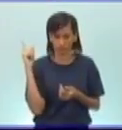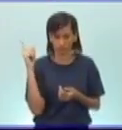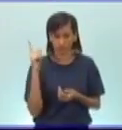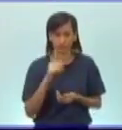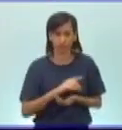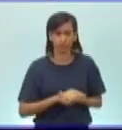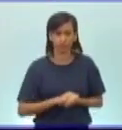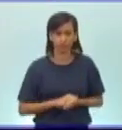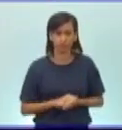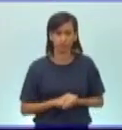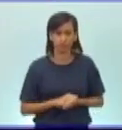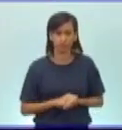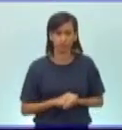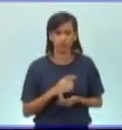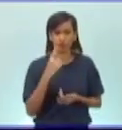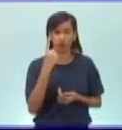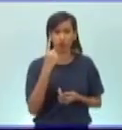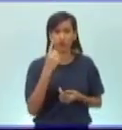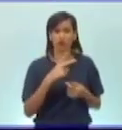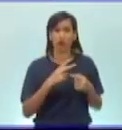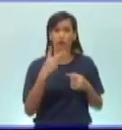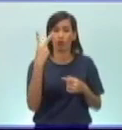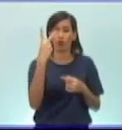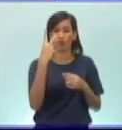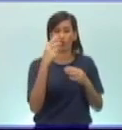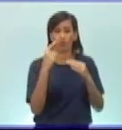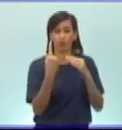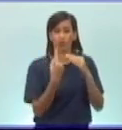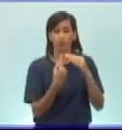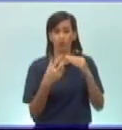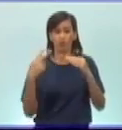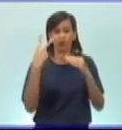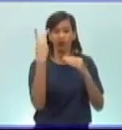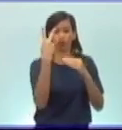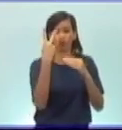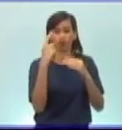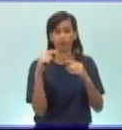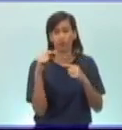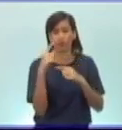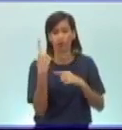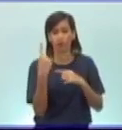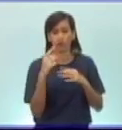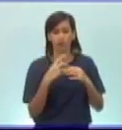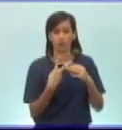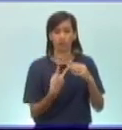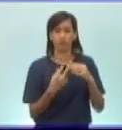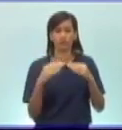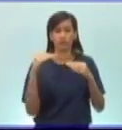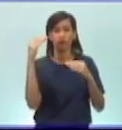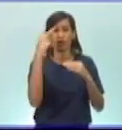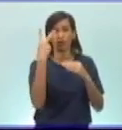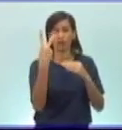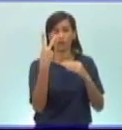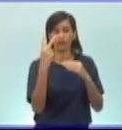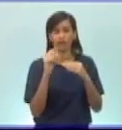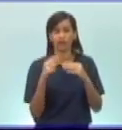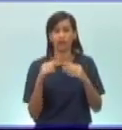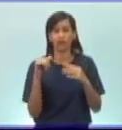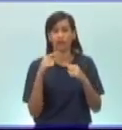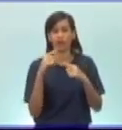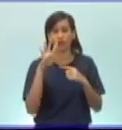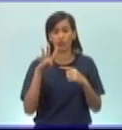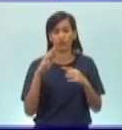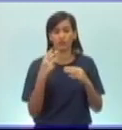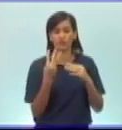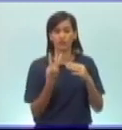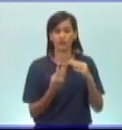Es decir, que 1 al cuadrado es igual a 1, que 2 al cuadrado es igual a 4, que 3 al cuadrado es igual a